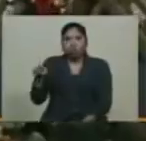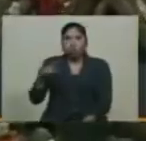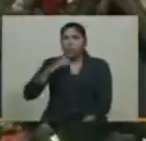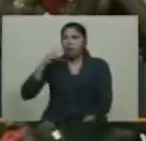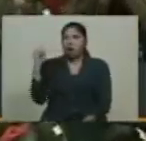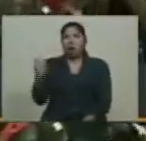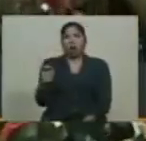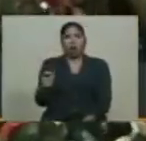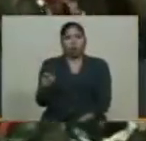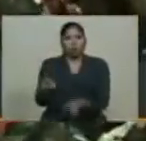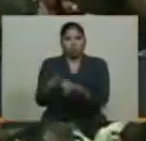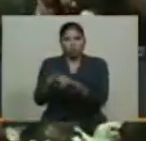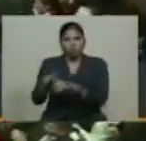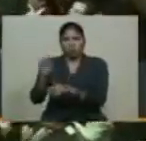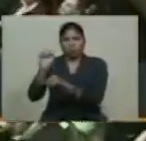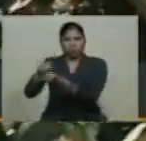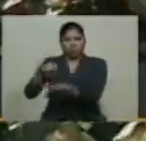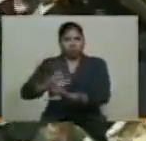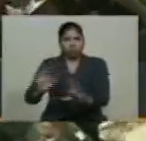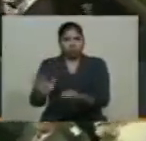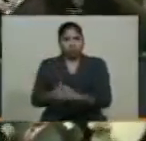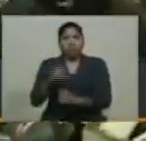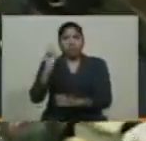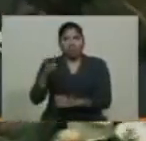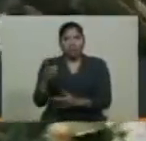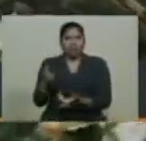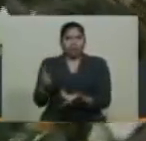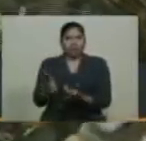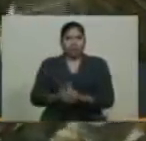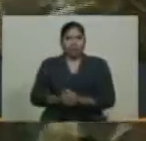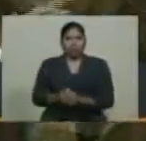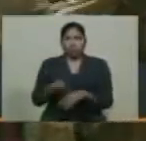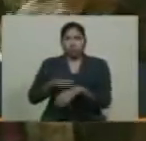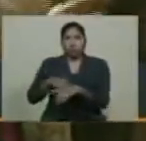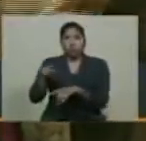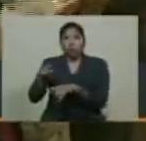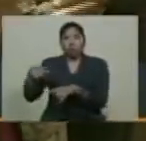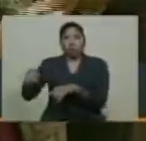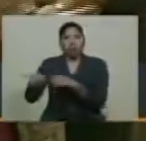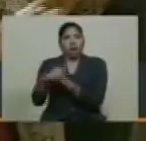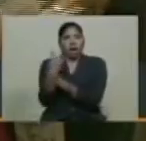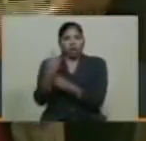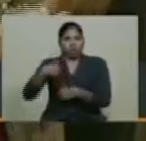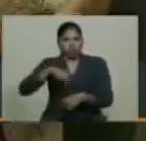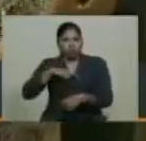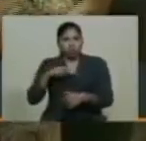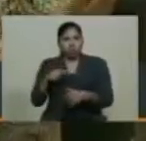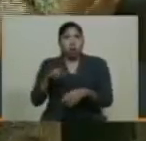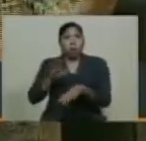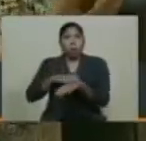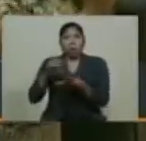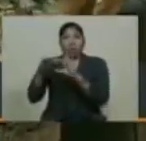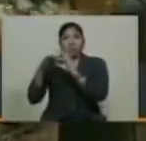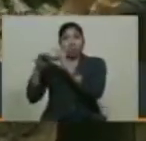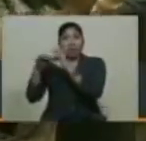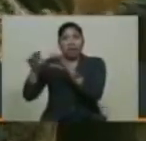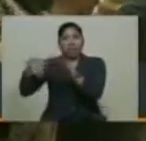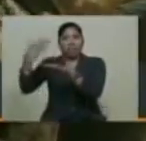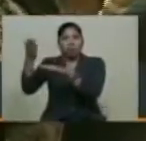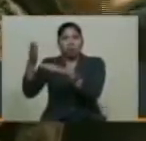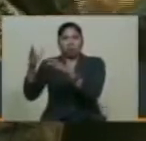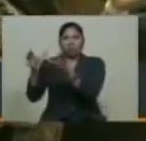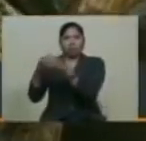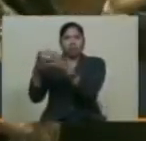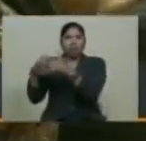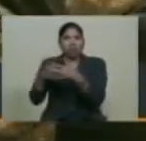de esta patria. Debe ser tratado como un traidor a la patria, como aliado de las fuerzas